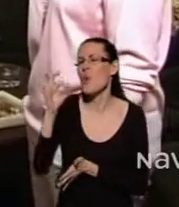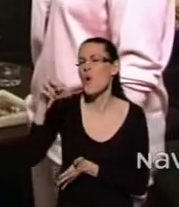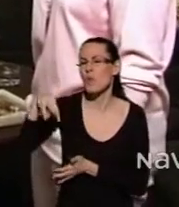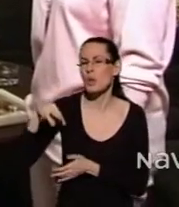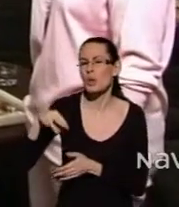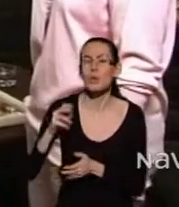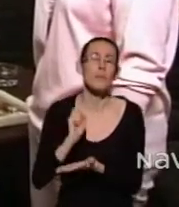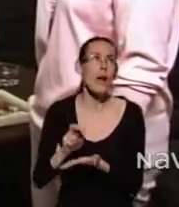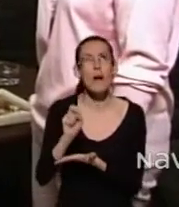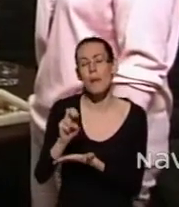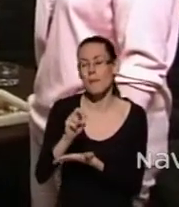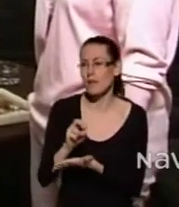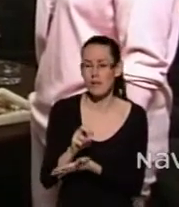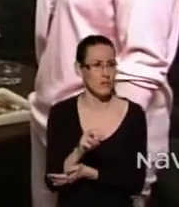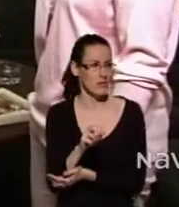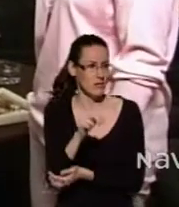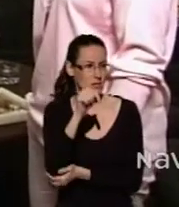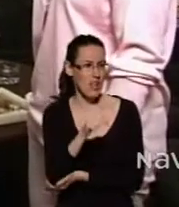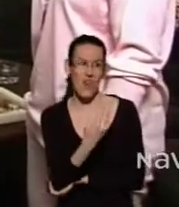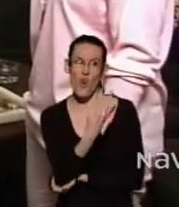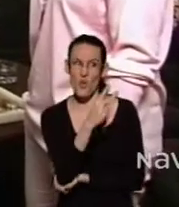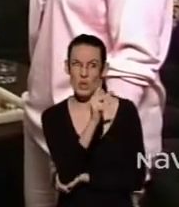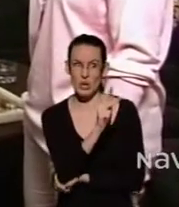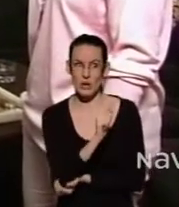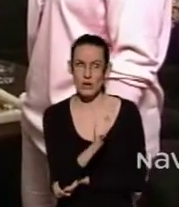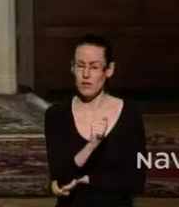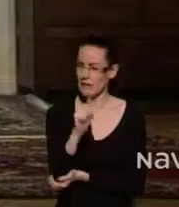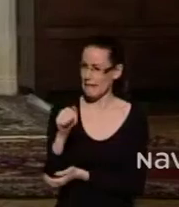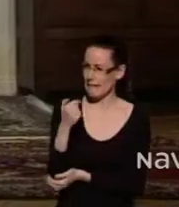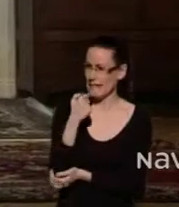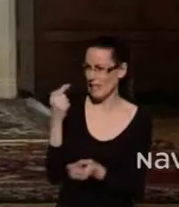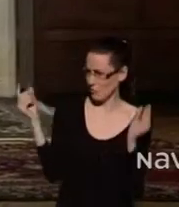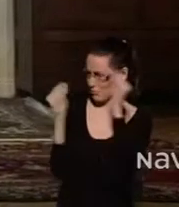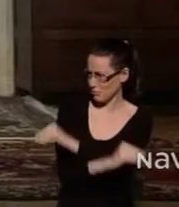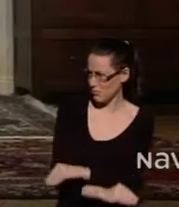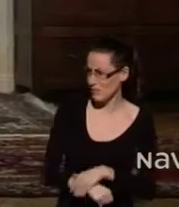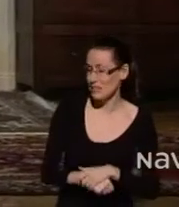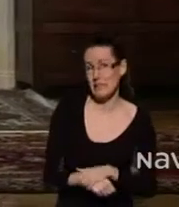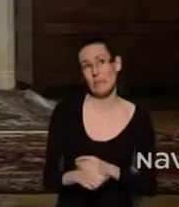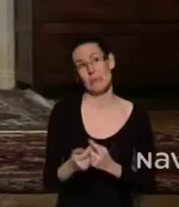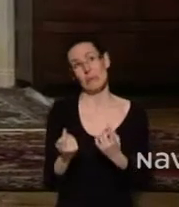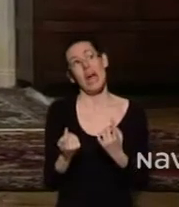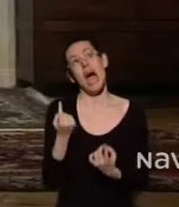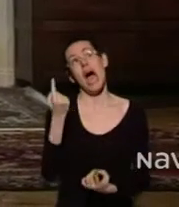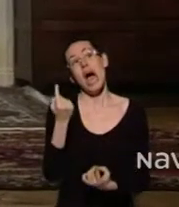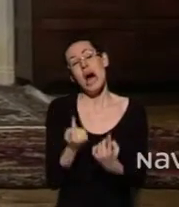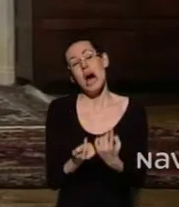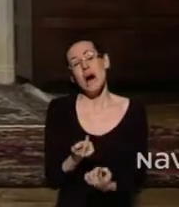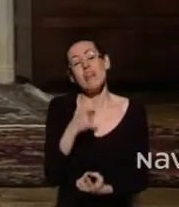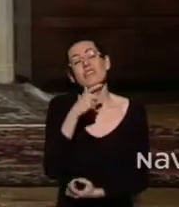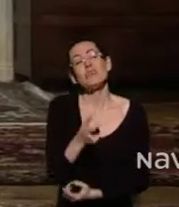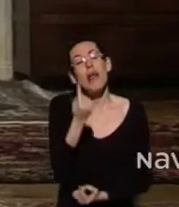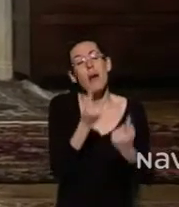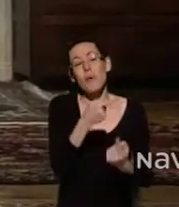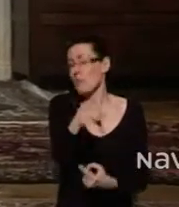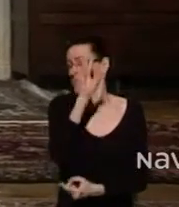Vizcaya? ¿Qué pasa? Que aquí se dice una cosa y es otra. Bueno, ya sabes. ¿Sí? A lo mejor habla un idioma que tú no comprendes. Por eso te vas a llevar